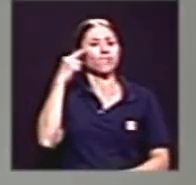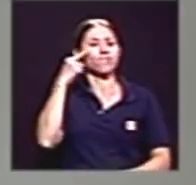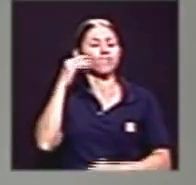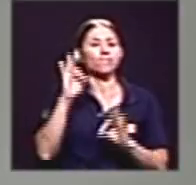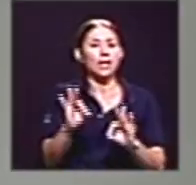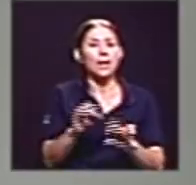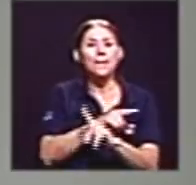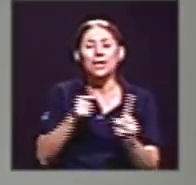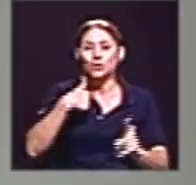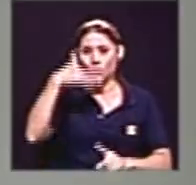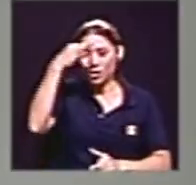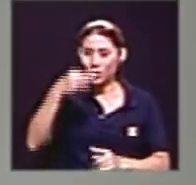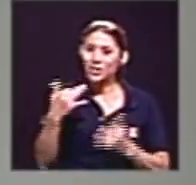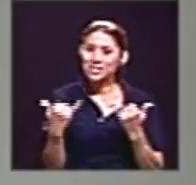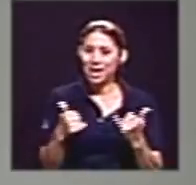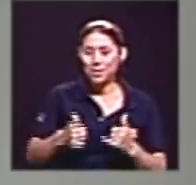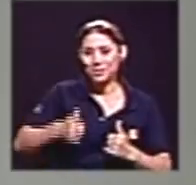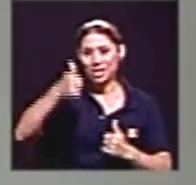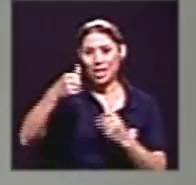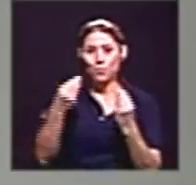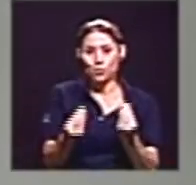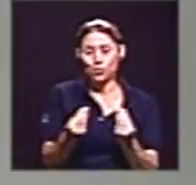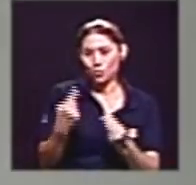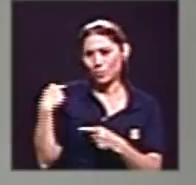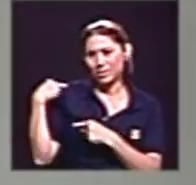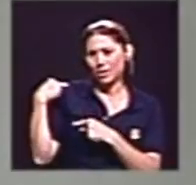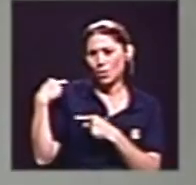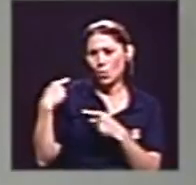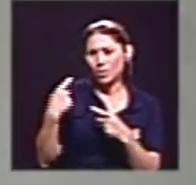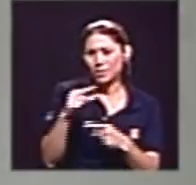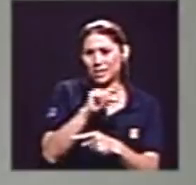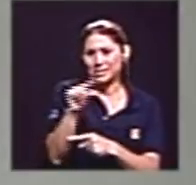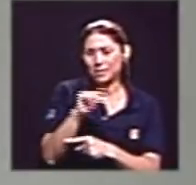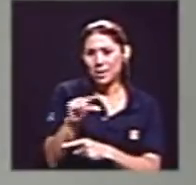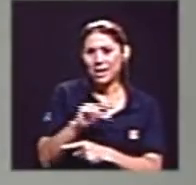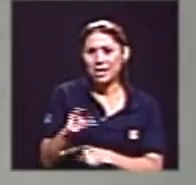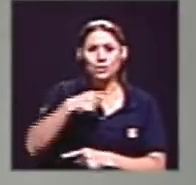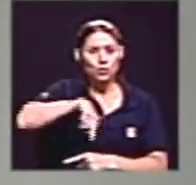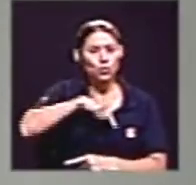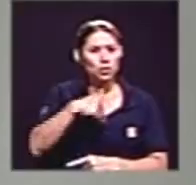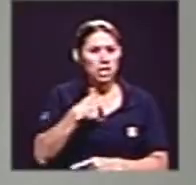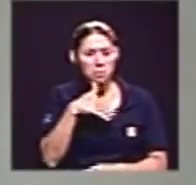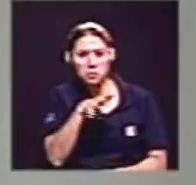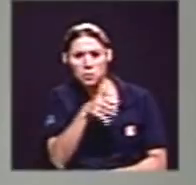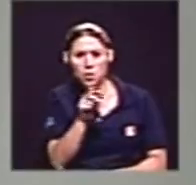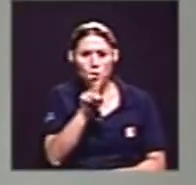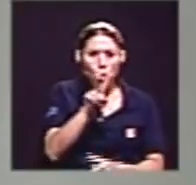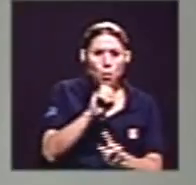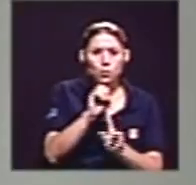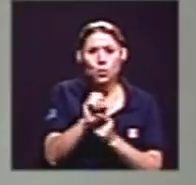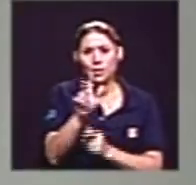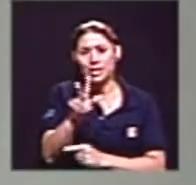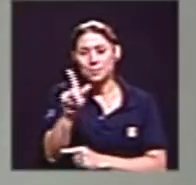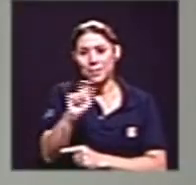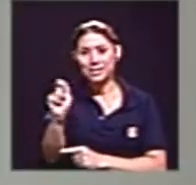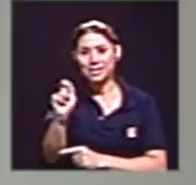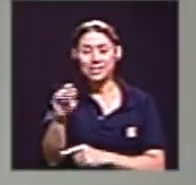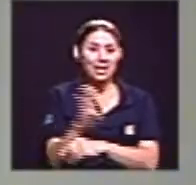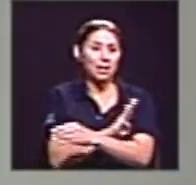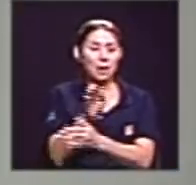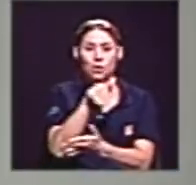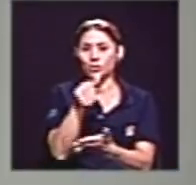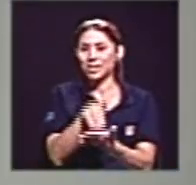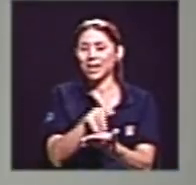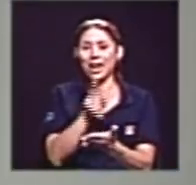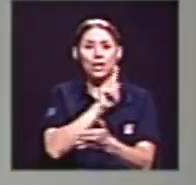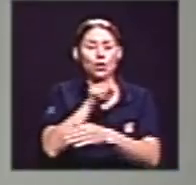creo que ya hemos ganado mucho. Llevamos en las últimas semanas, llevamos 2, 3 meses en los cuales el Banco Central no